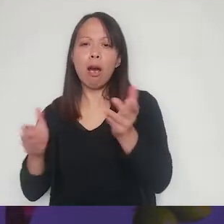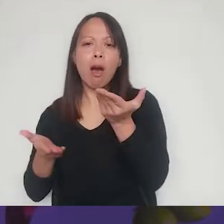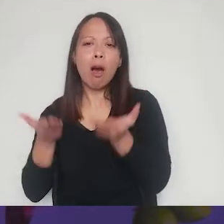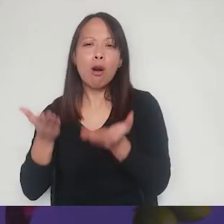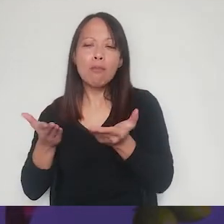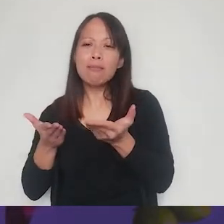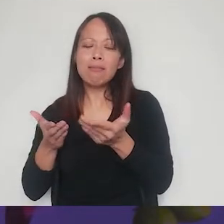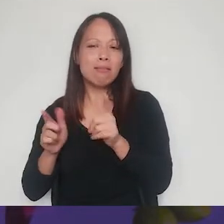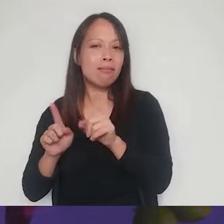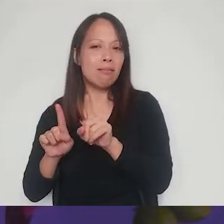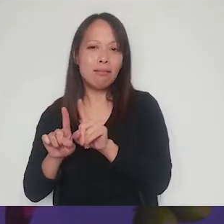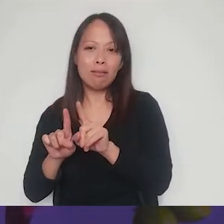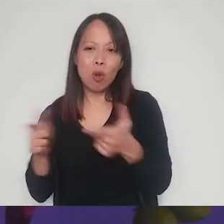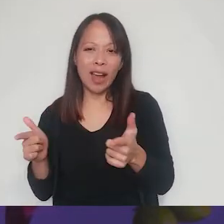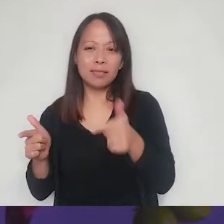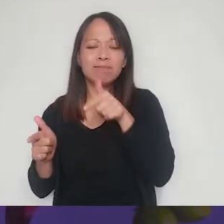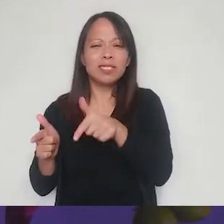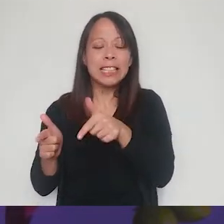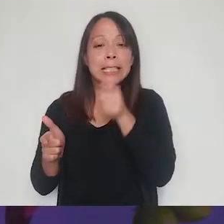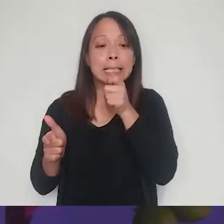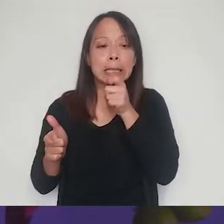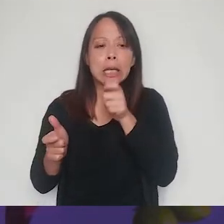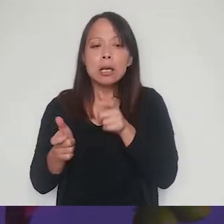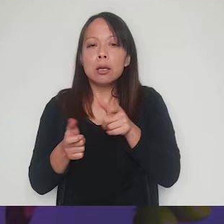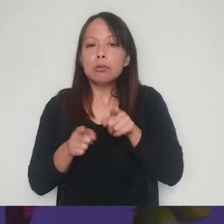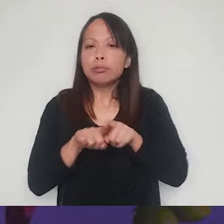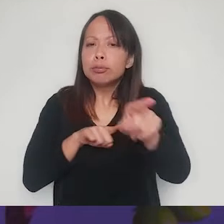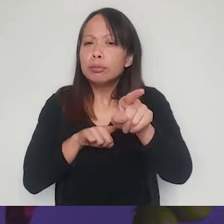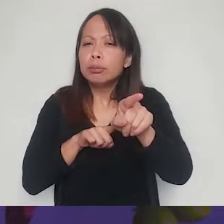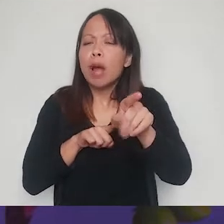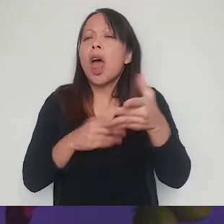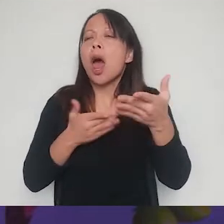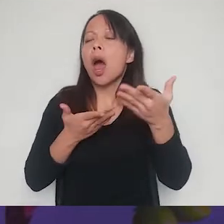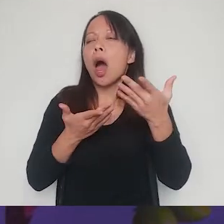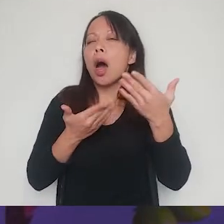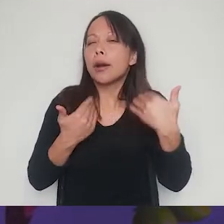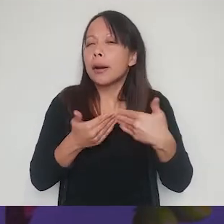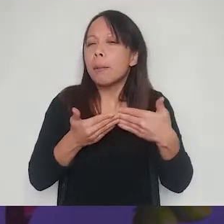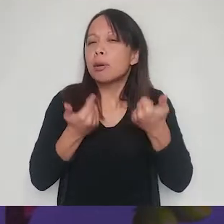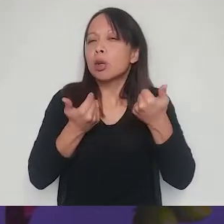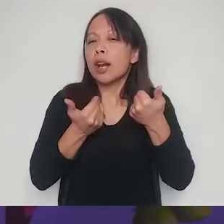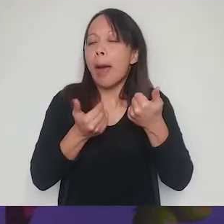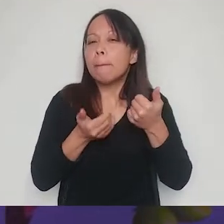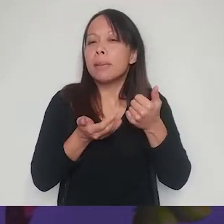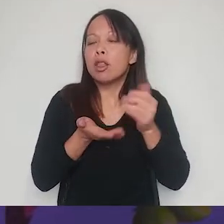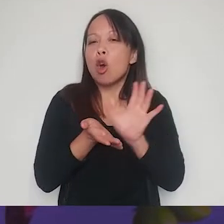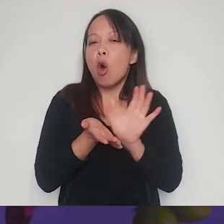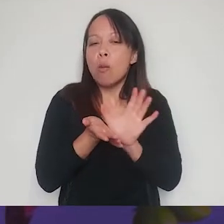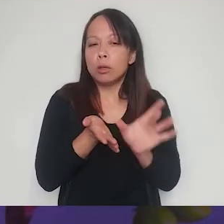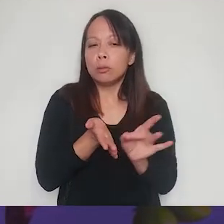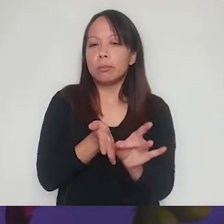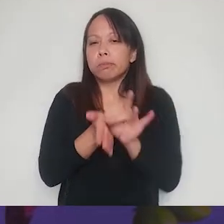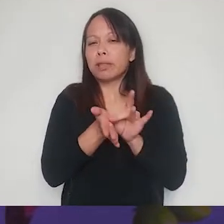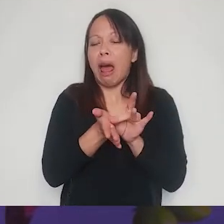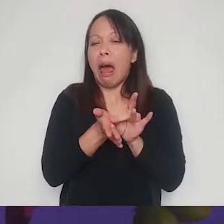igualmente fuertes. Si la transcripción es rápida, no da tiempo para que una proteína inhibidora se